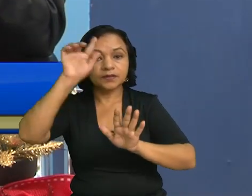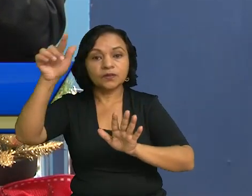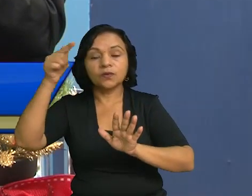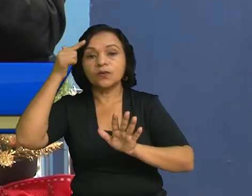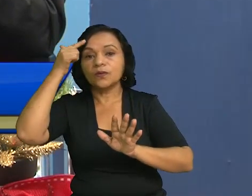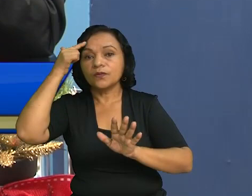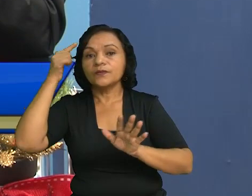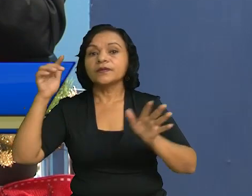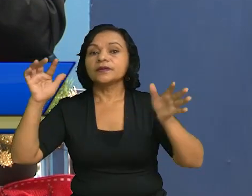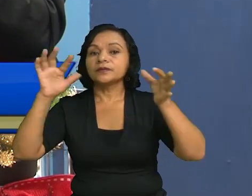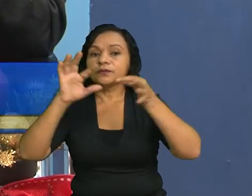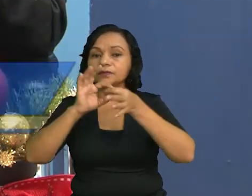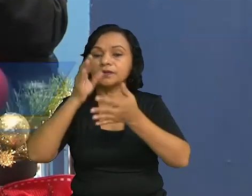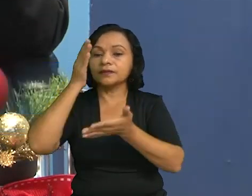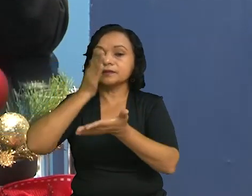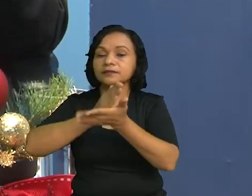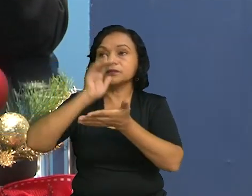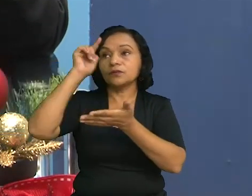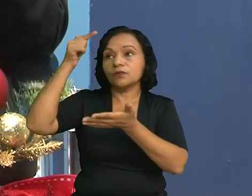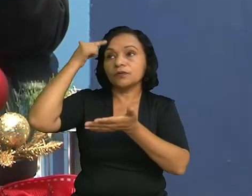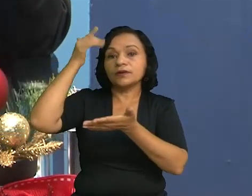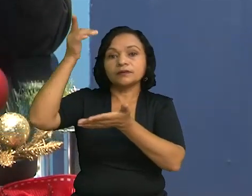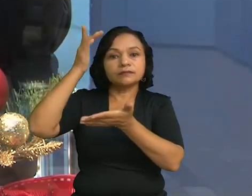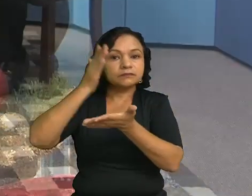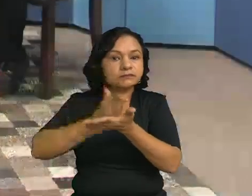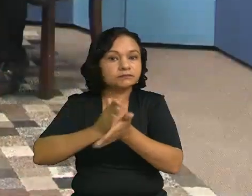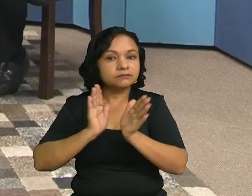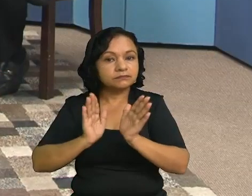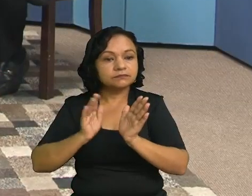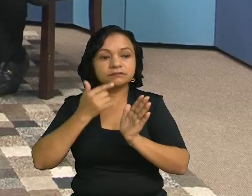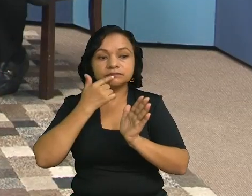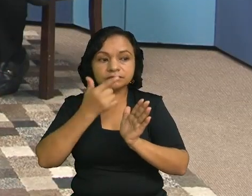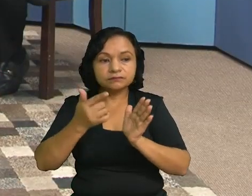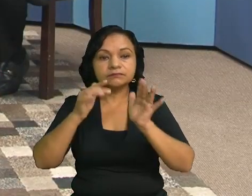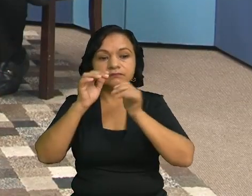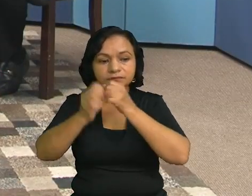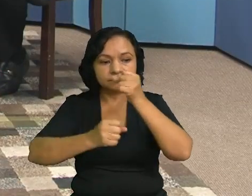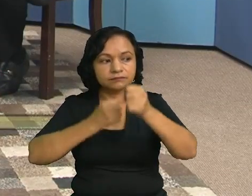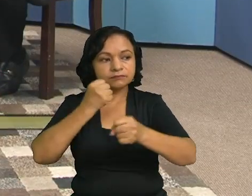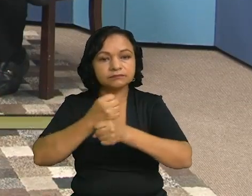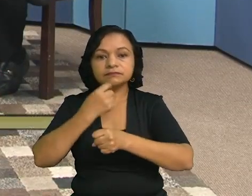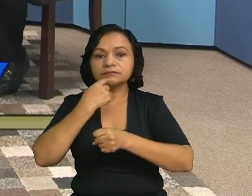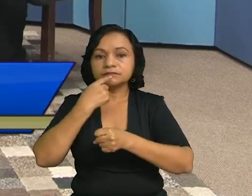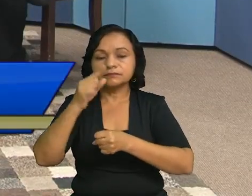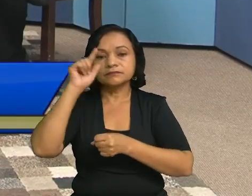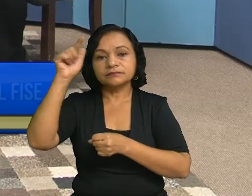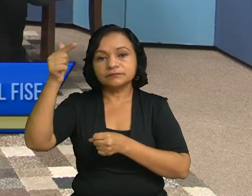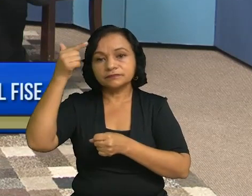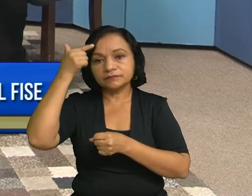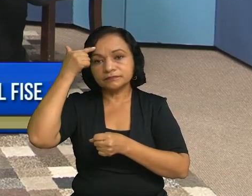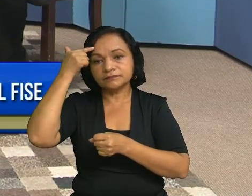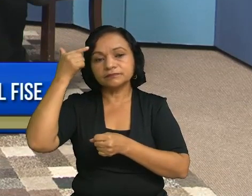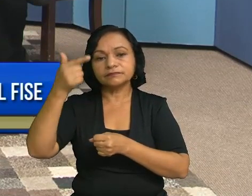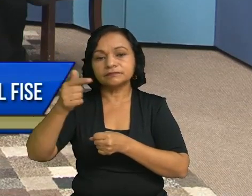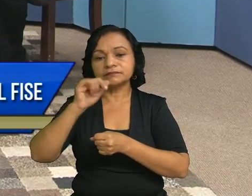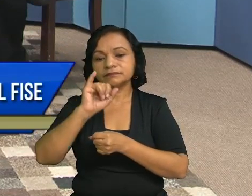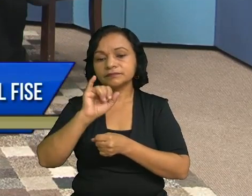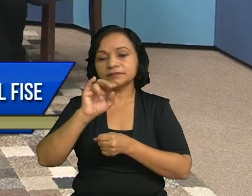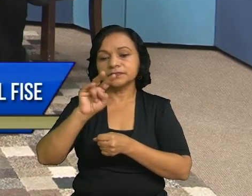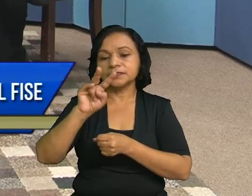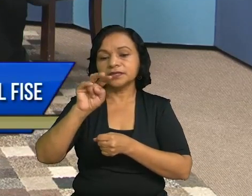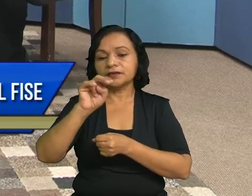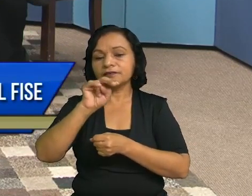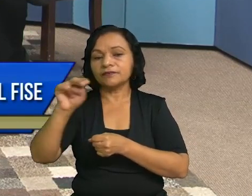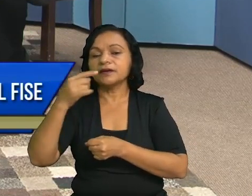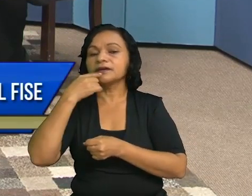toma las decisiones porque rumbo ya lo dijo este año nuestro gobierno a través del compañero iván a costa de